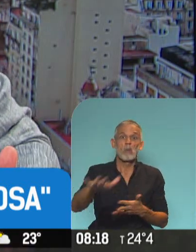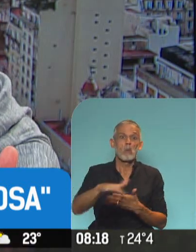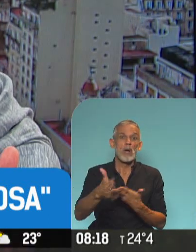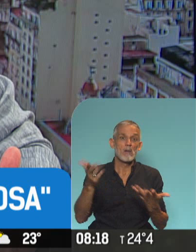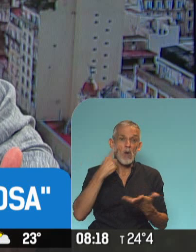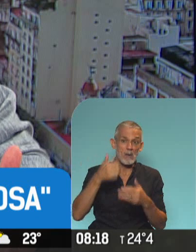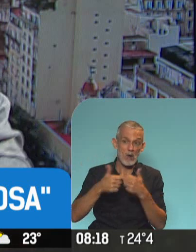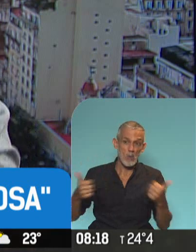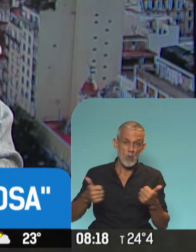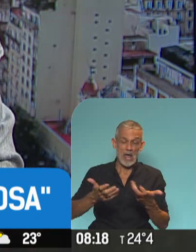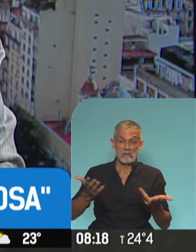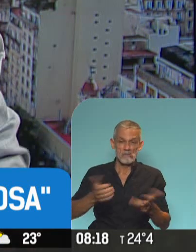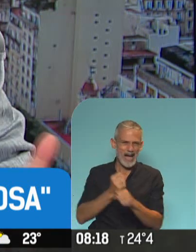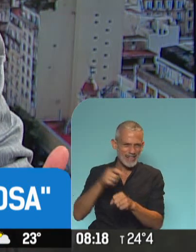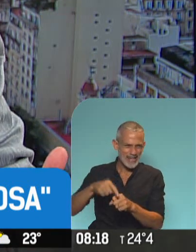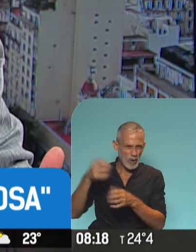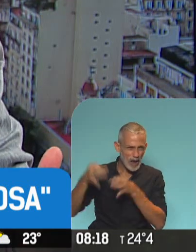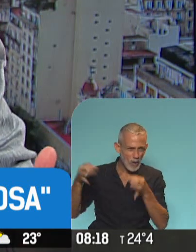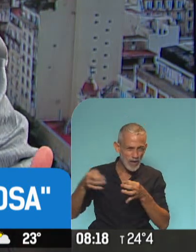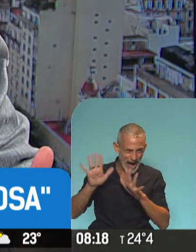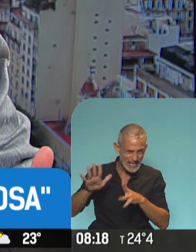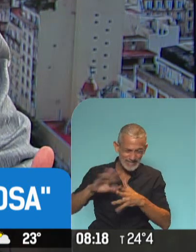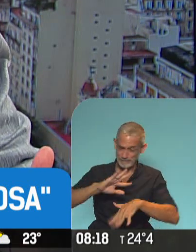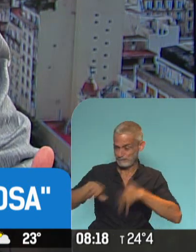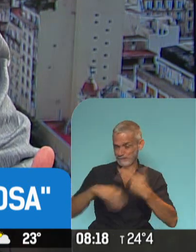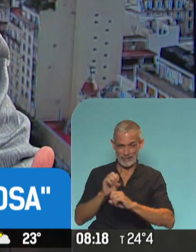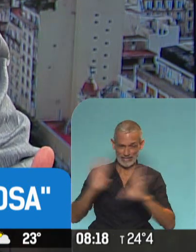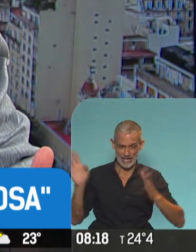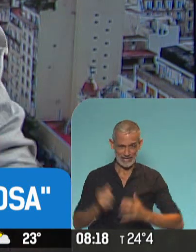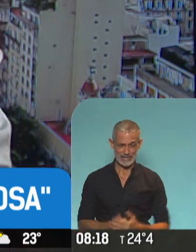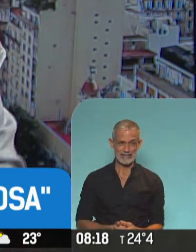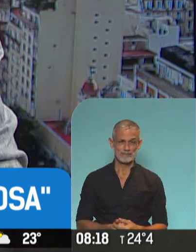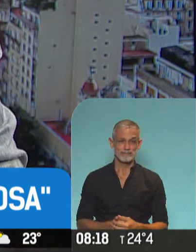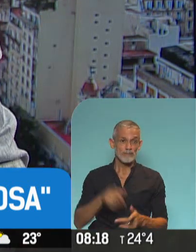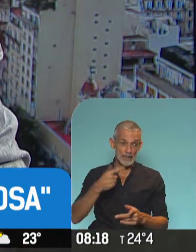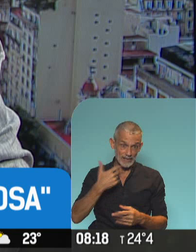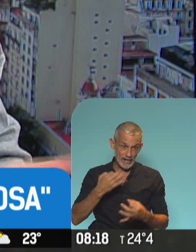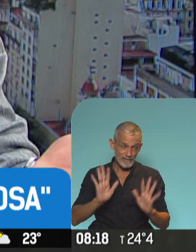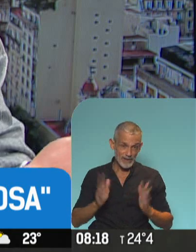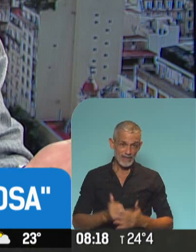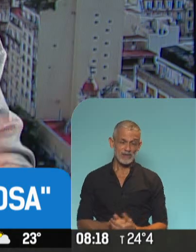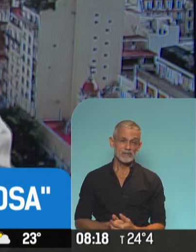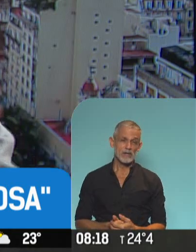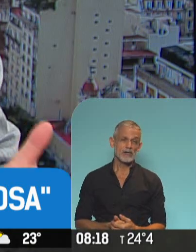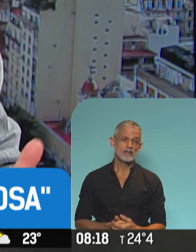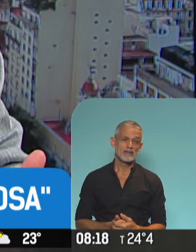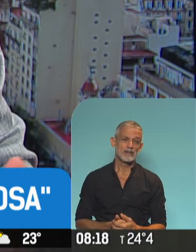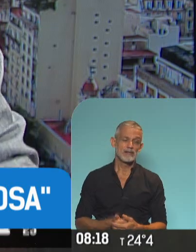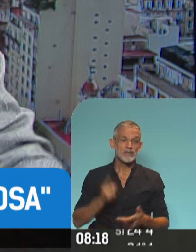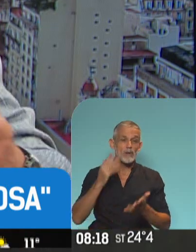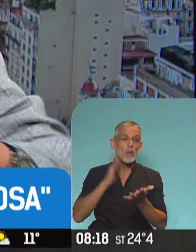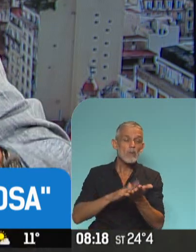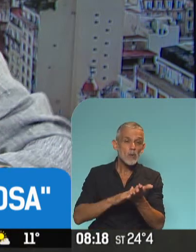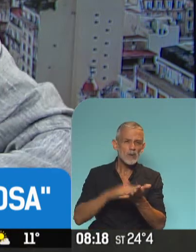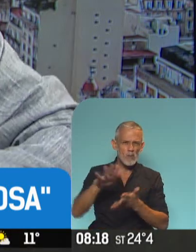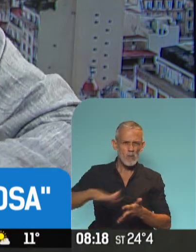nos va, porque hasta ahora esto es un desastre. Esta es la verdad. Entonces, probemos con el pueblo.